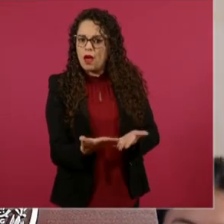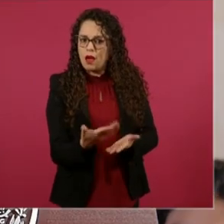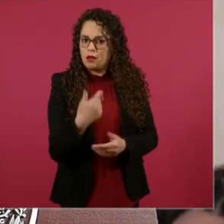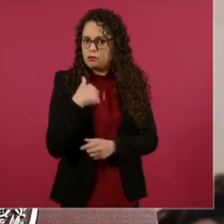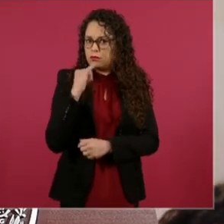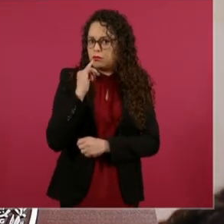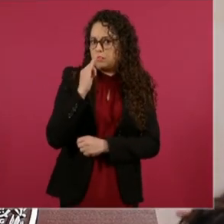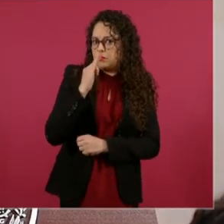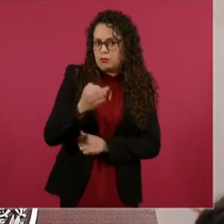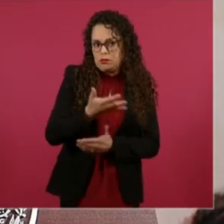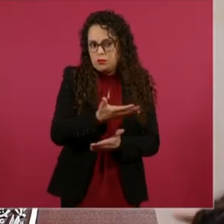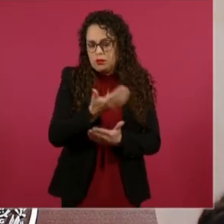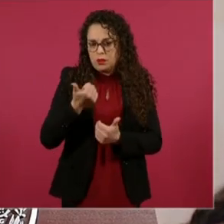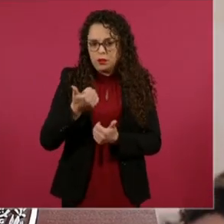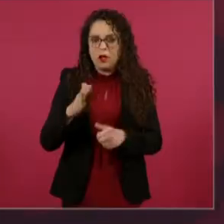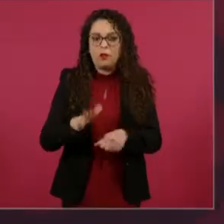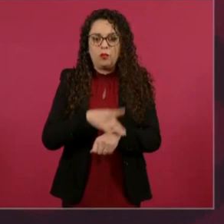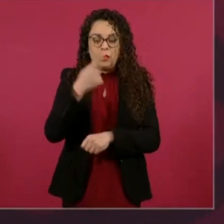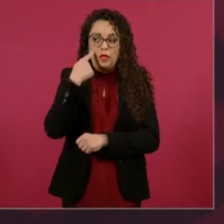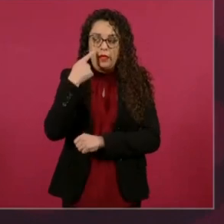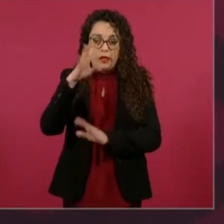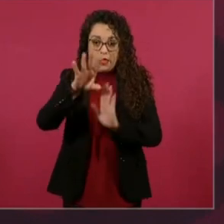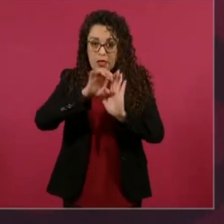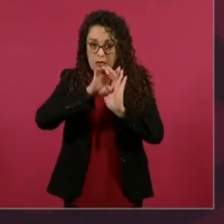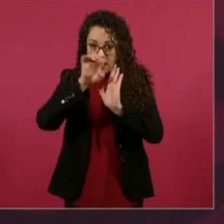nos hicieron, por ejemplo,